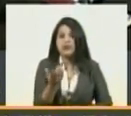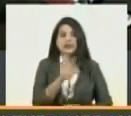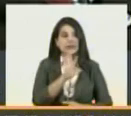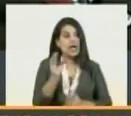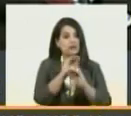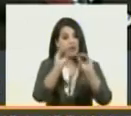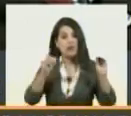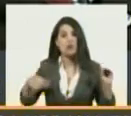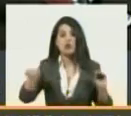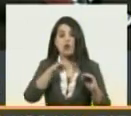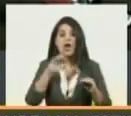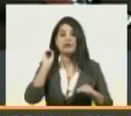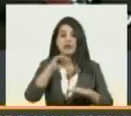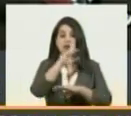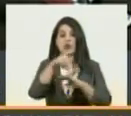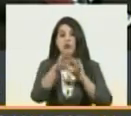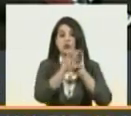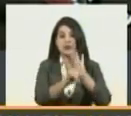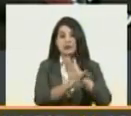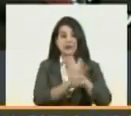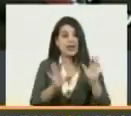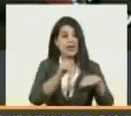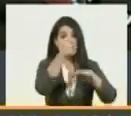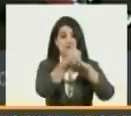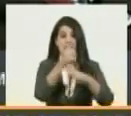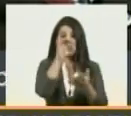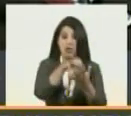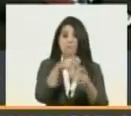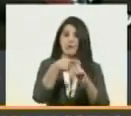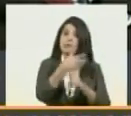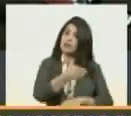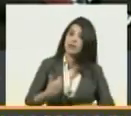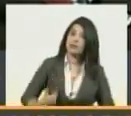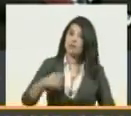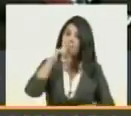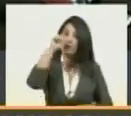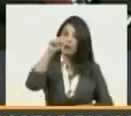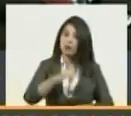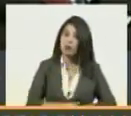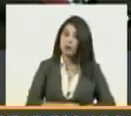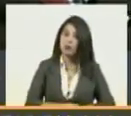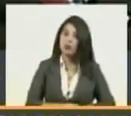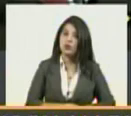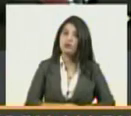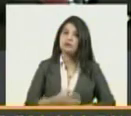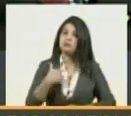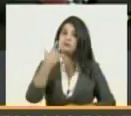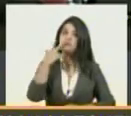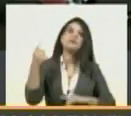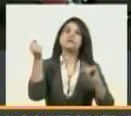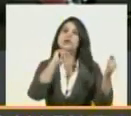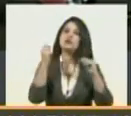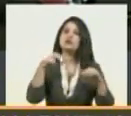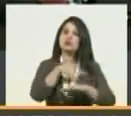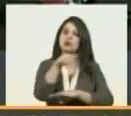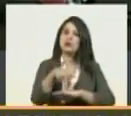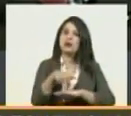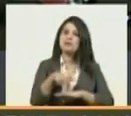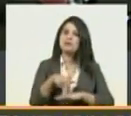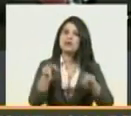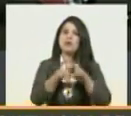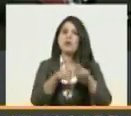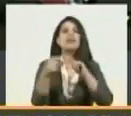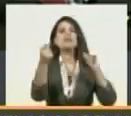a la Asamblea Nacional Constituyente que ha hecho el jefe de Estado, el presidente Nicolás Maduro, como un gran debate nacional, un gran